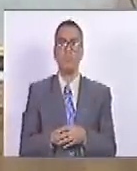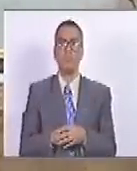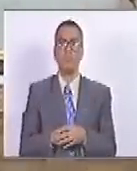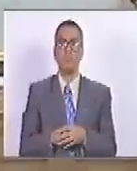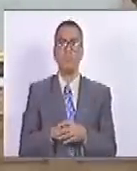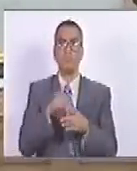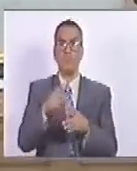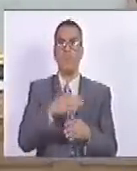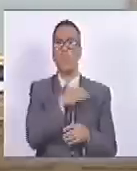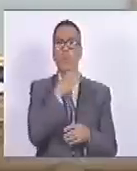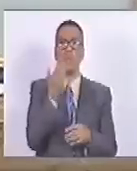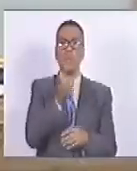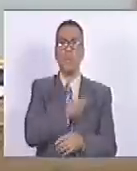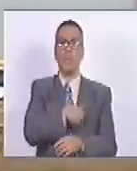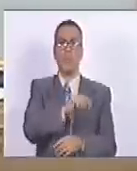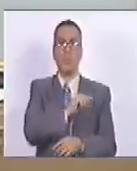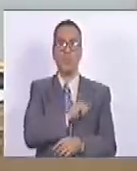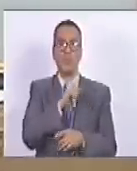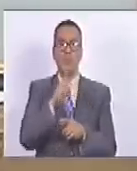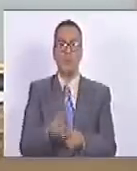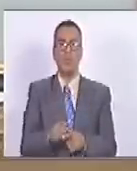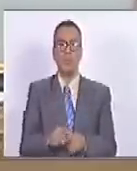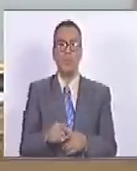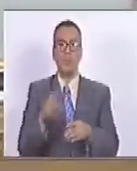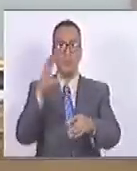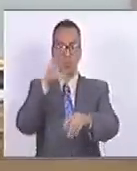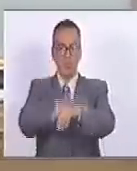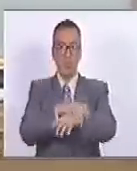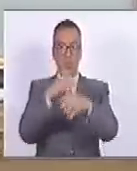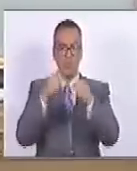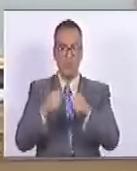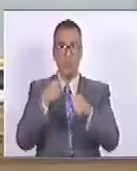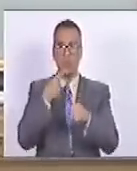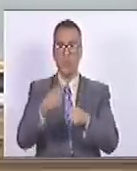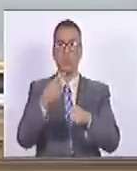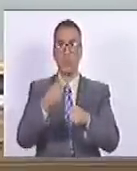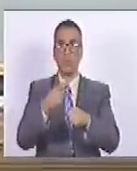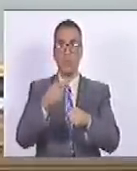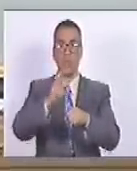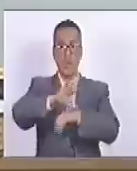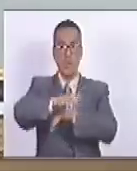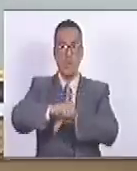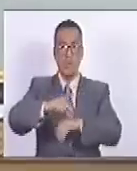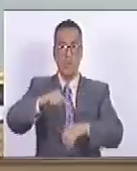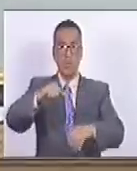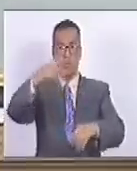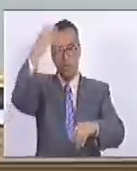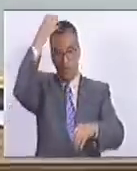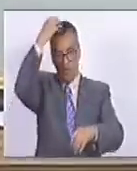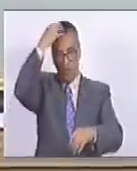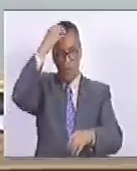Hay un cantante español que está preso por decirle ladrón al rey de México.